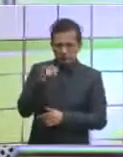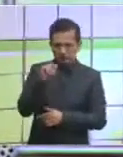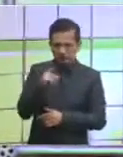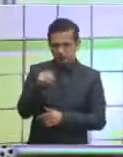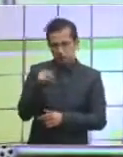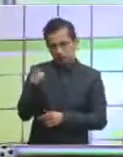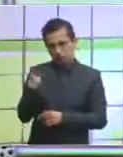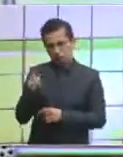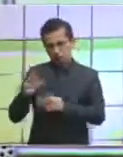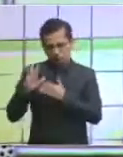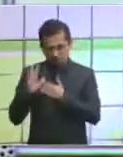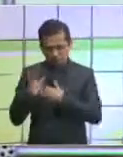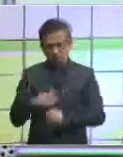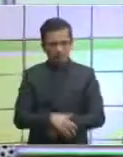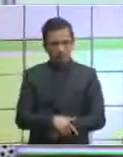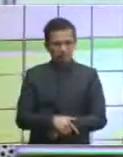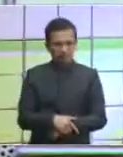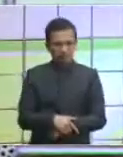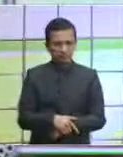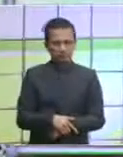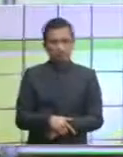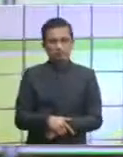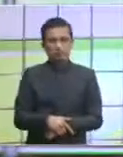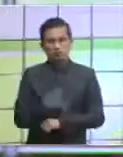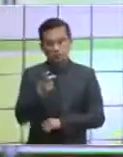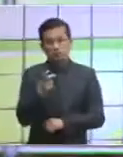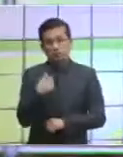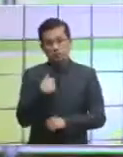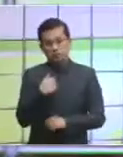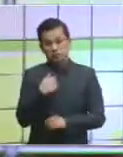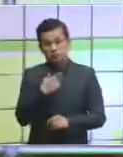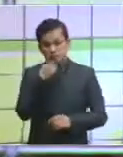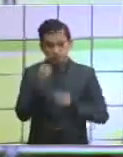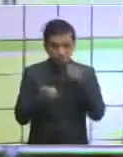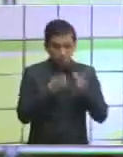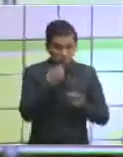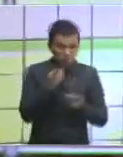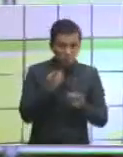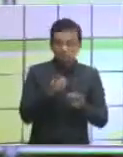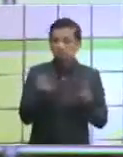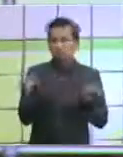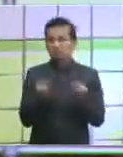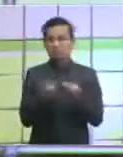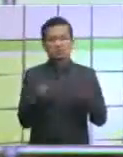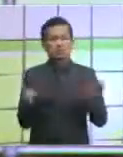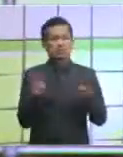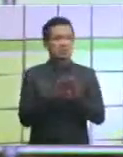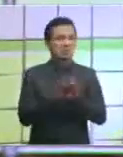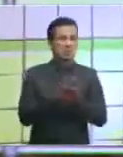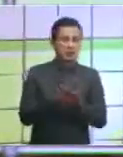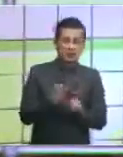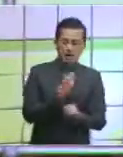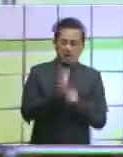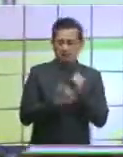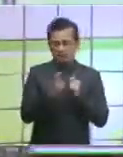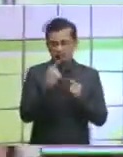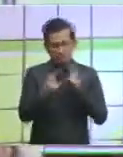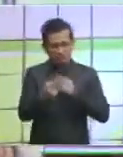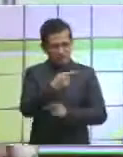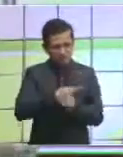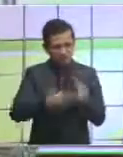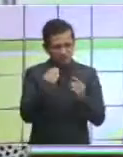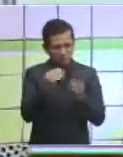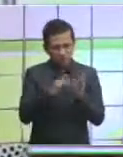compromiso con estas palabras concluidos estos diálogos agradeciéndoles